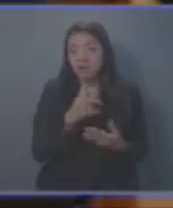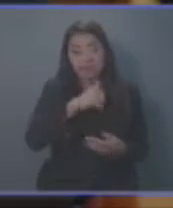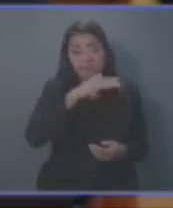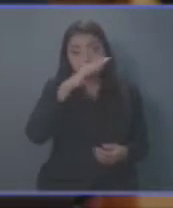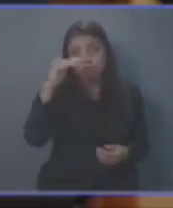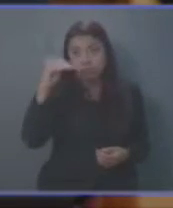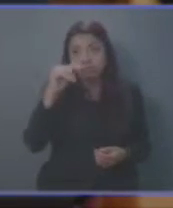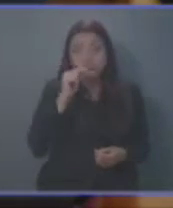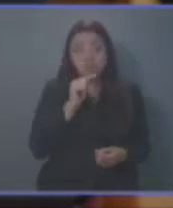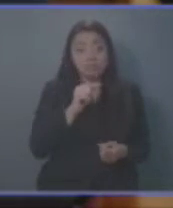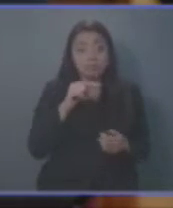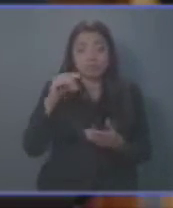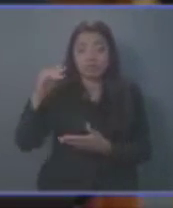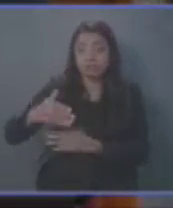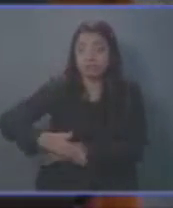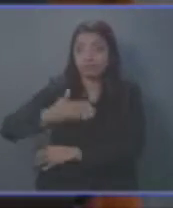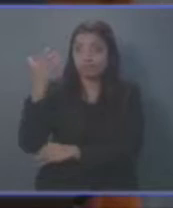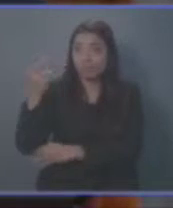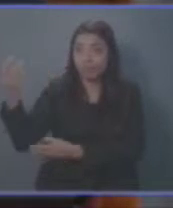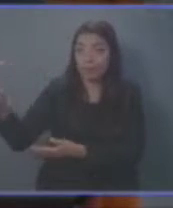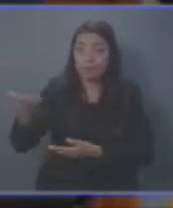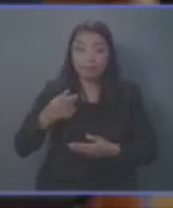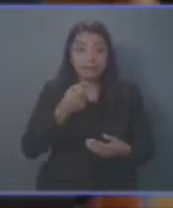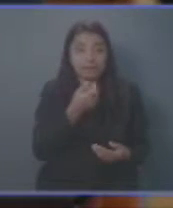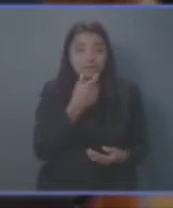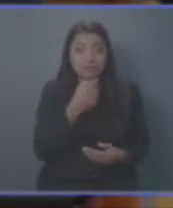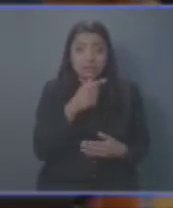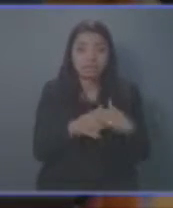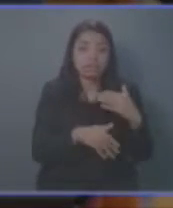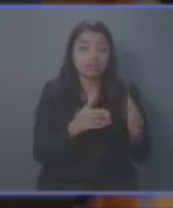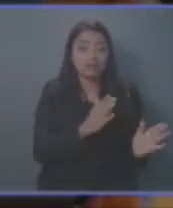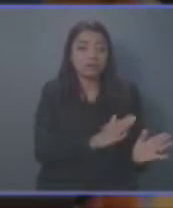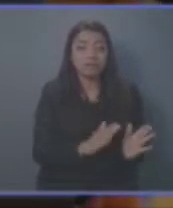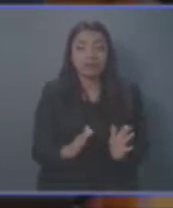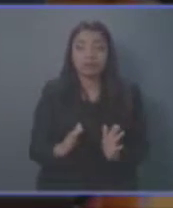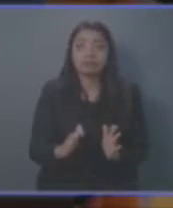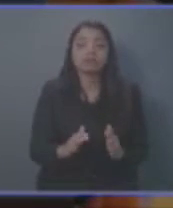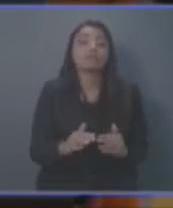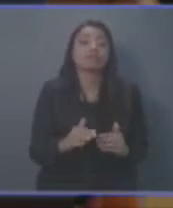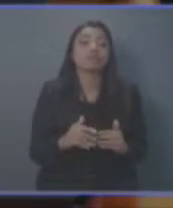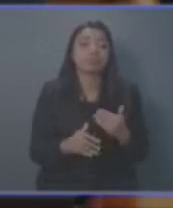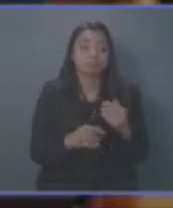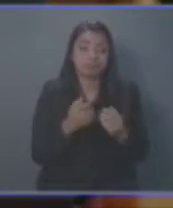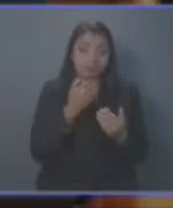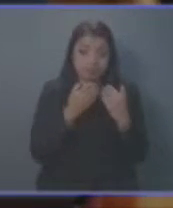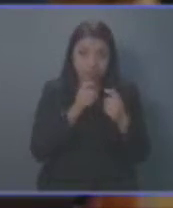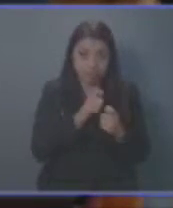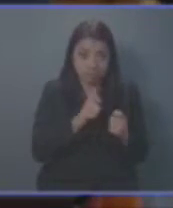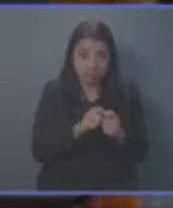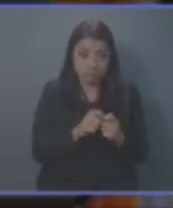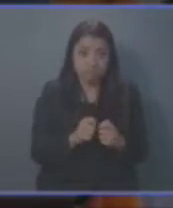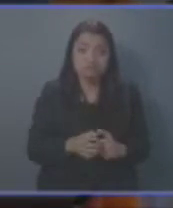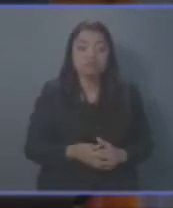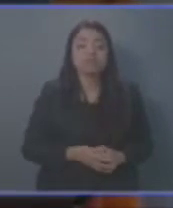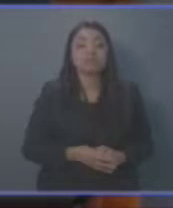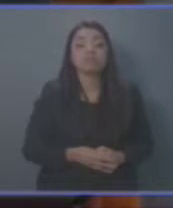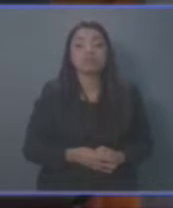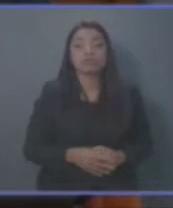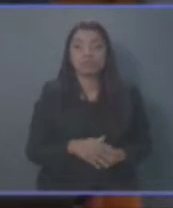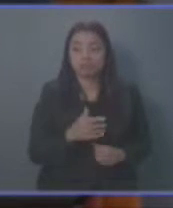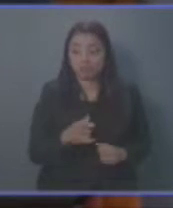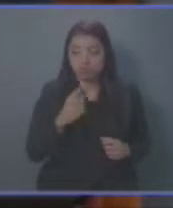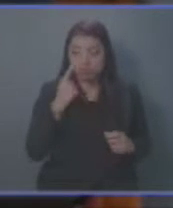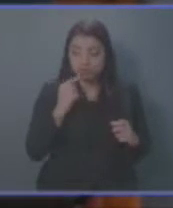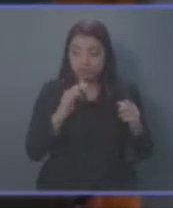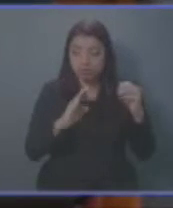país de un lote de medicamentos en el marco de sus planes de acción antes detallados. En atención